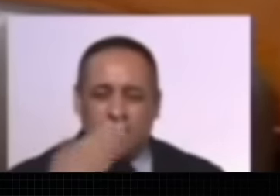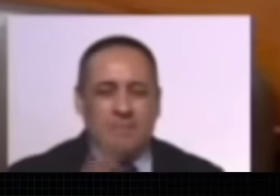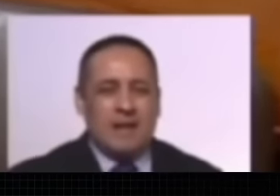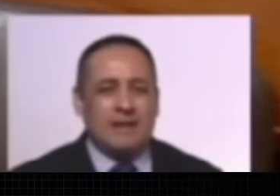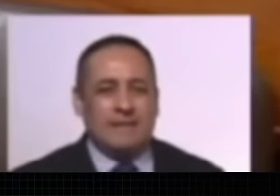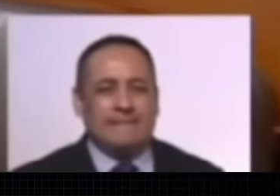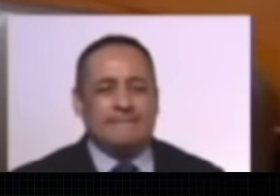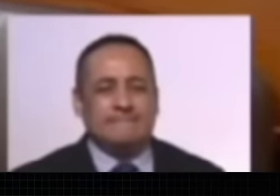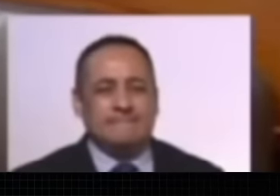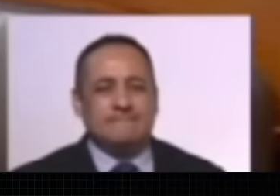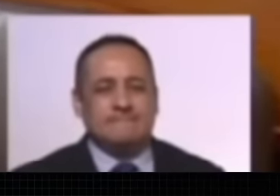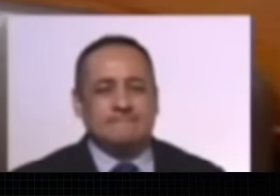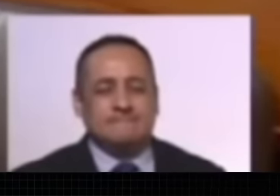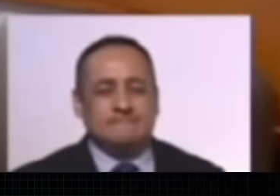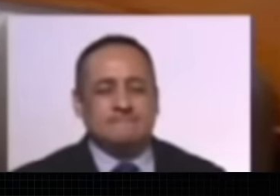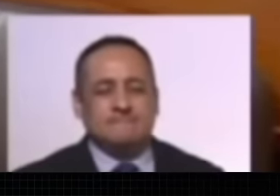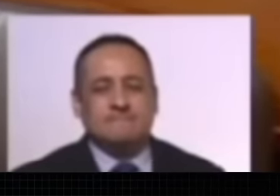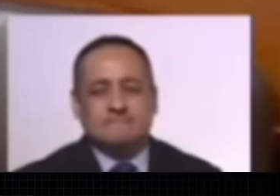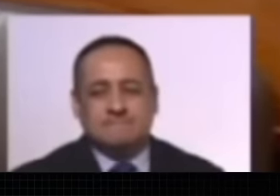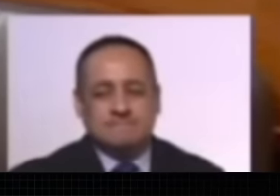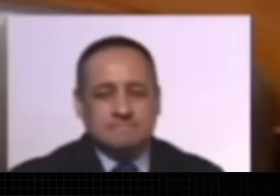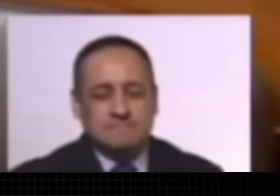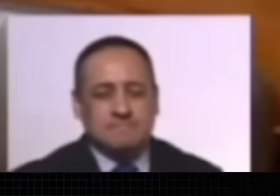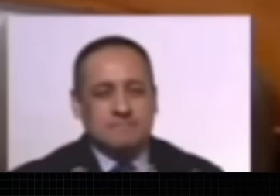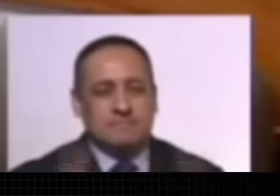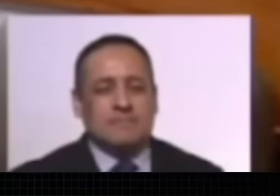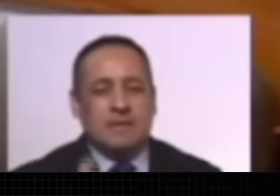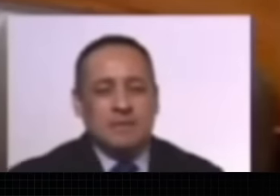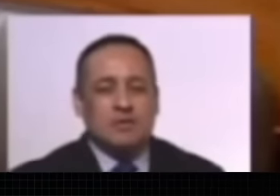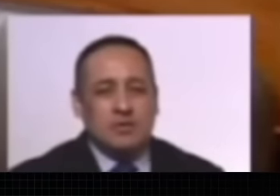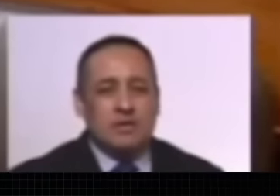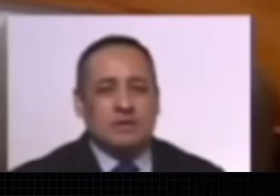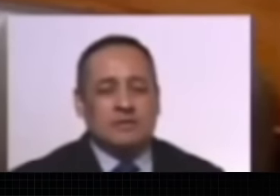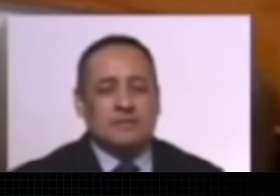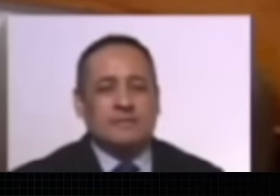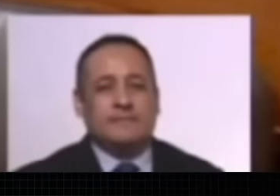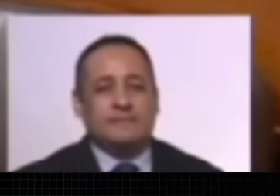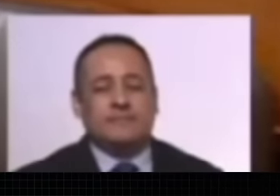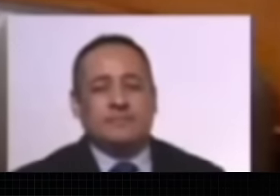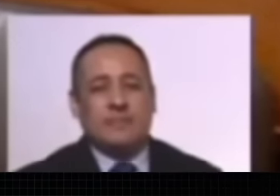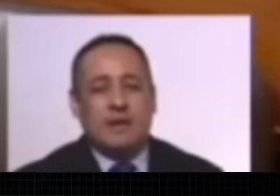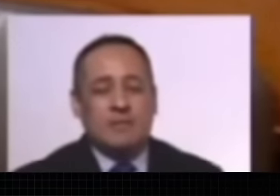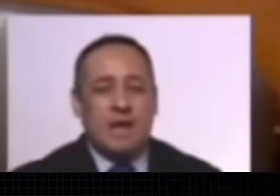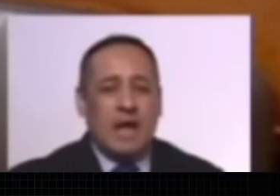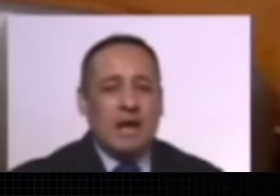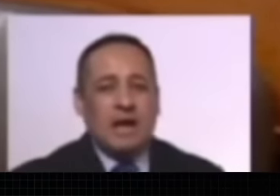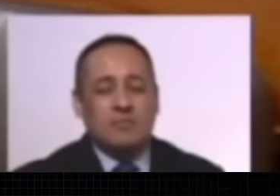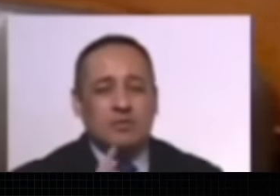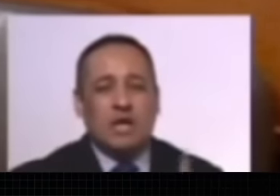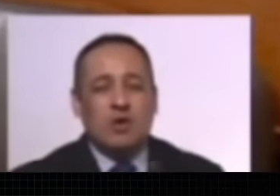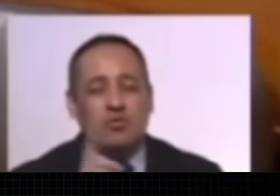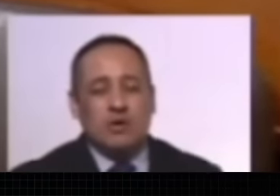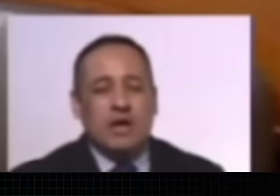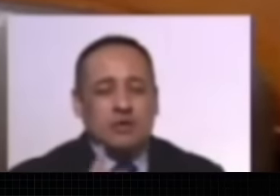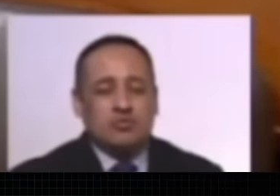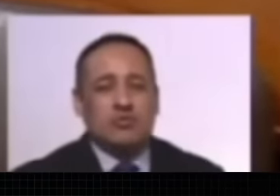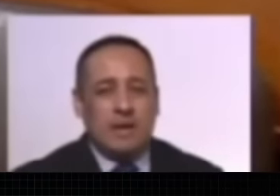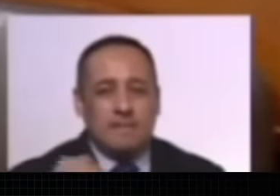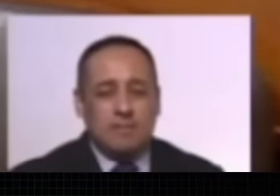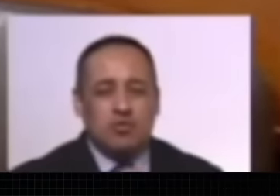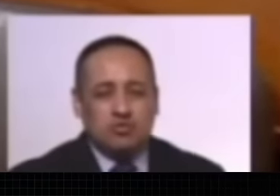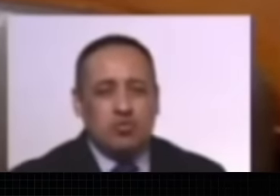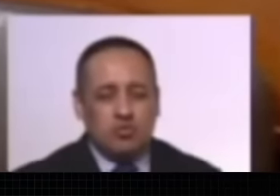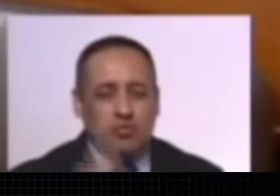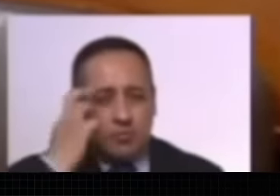nefastos que negocian la libertad de las víctimas a costa de algún beneficio para sus